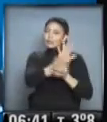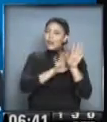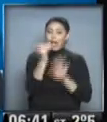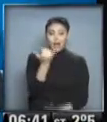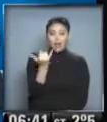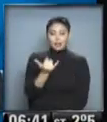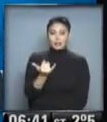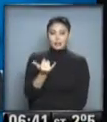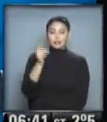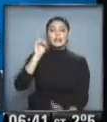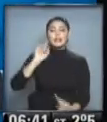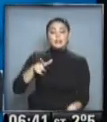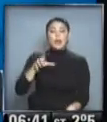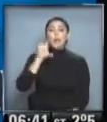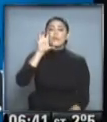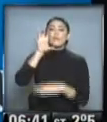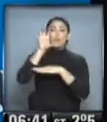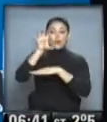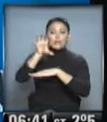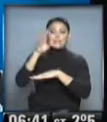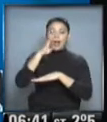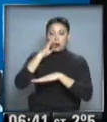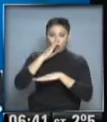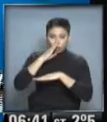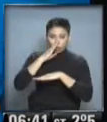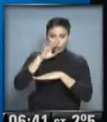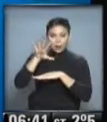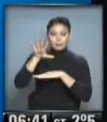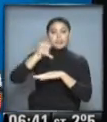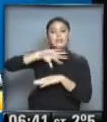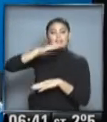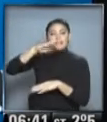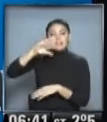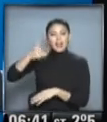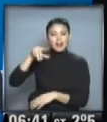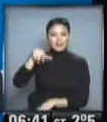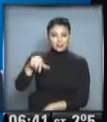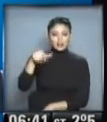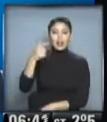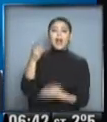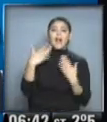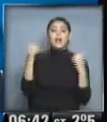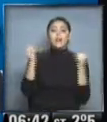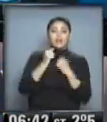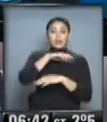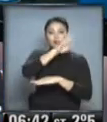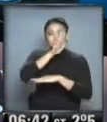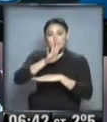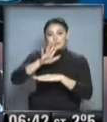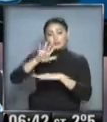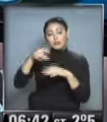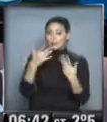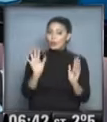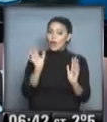de nieblas. En la provincia de Córdoba, especialmente en las zonas serranas, con la entrada de aire frío, pueden